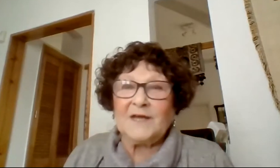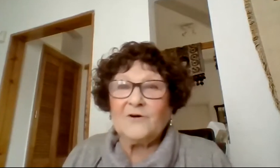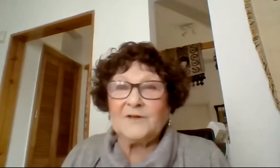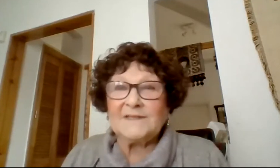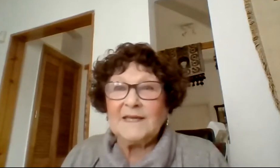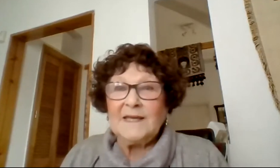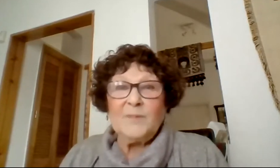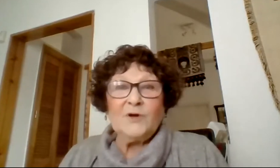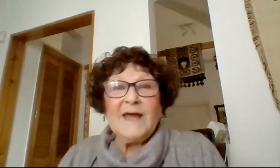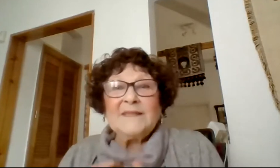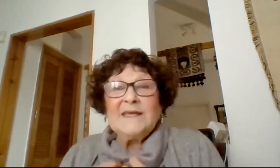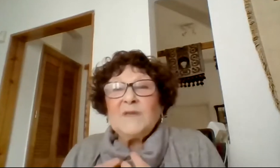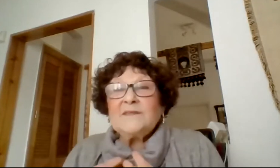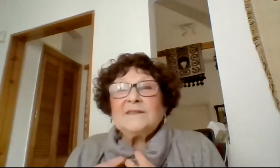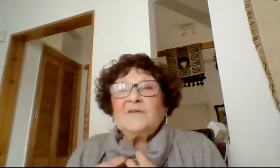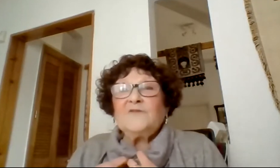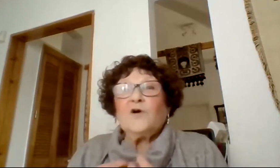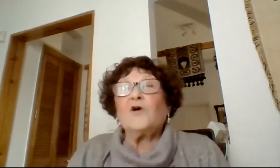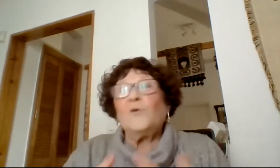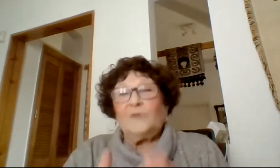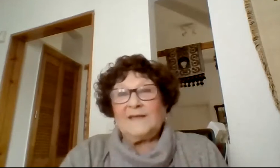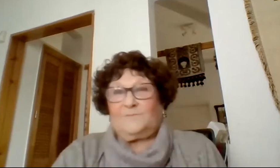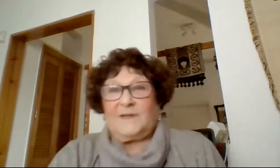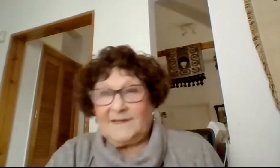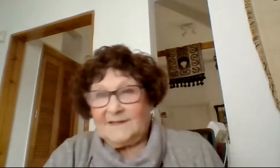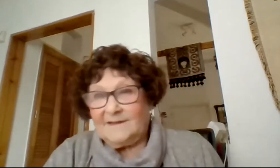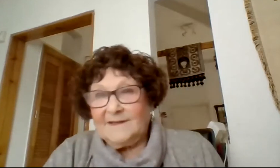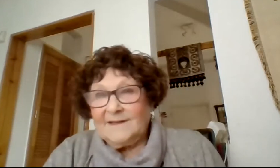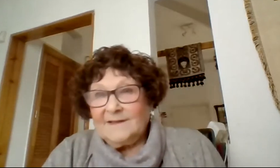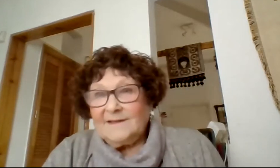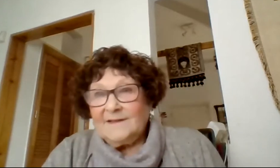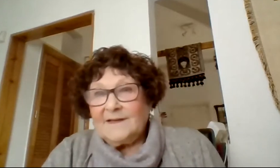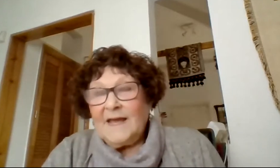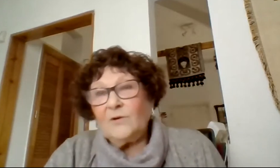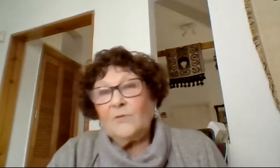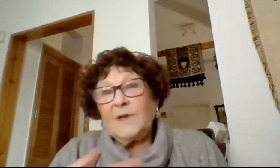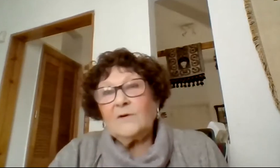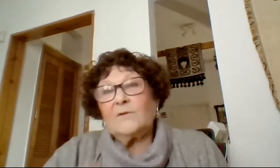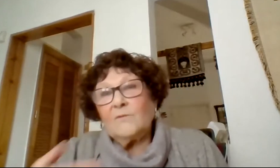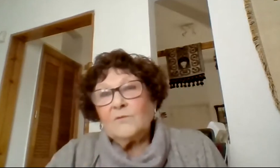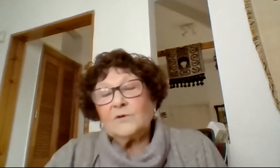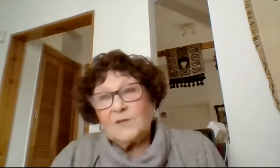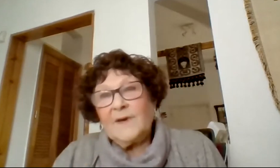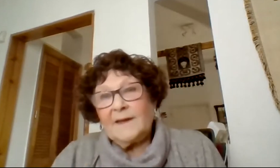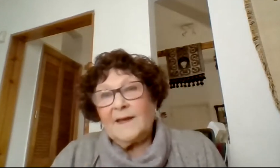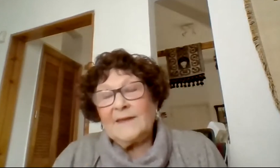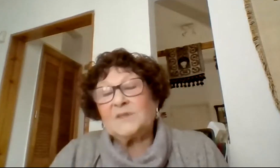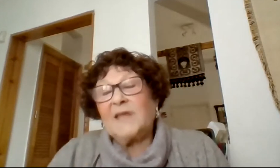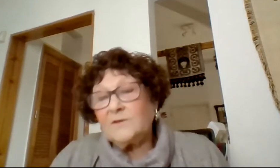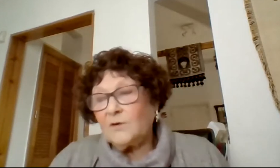los rincones, pero nadie me identificó como un Asperger. Claro, luego uno se